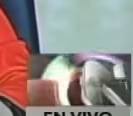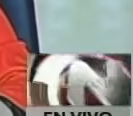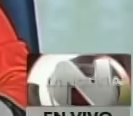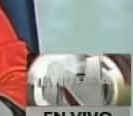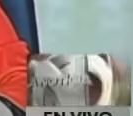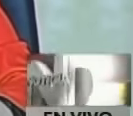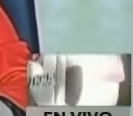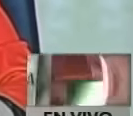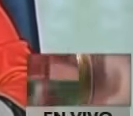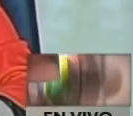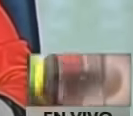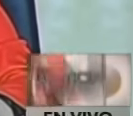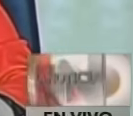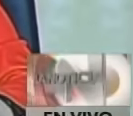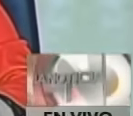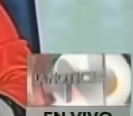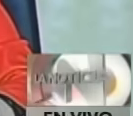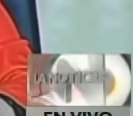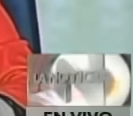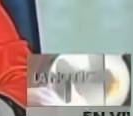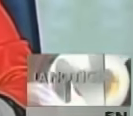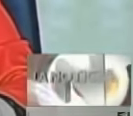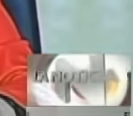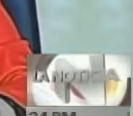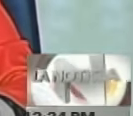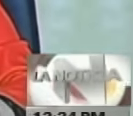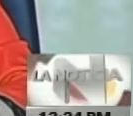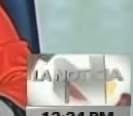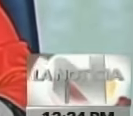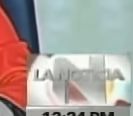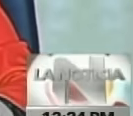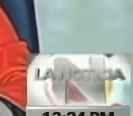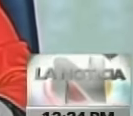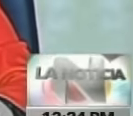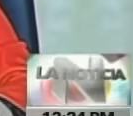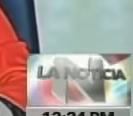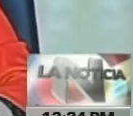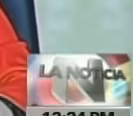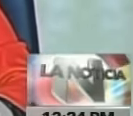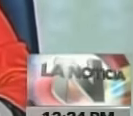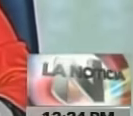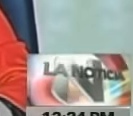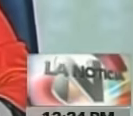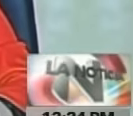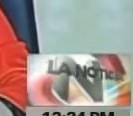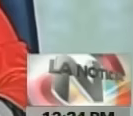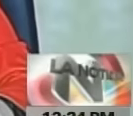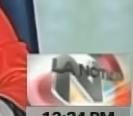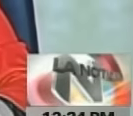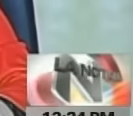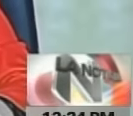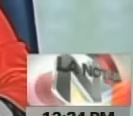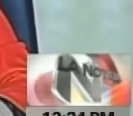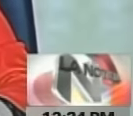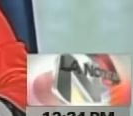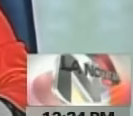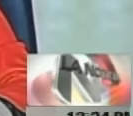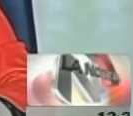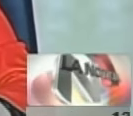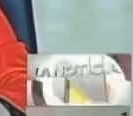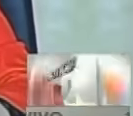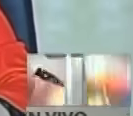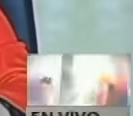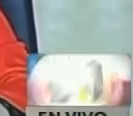de facto que recrimina y criminaliza las protestas sociales en ese país. Un saludo desde